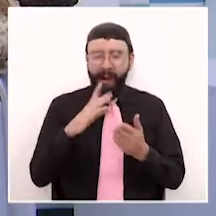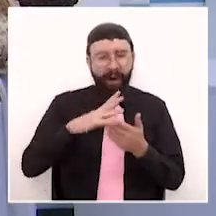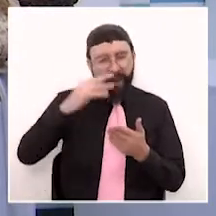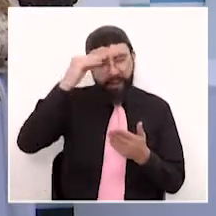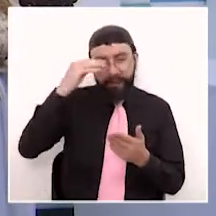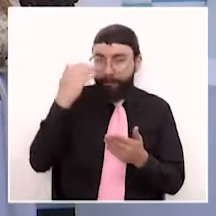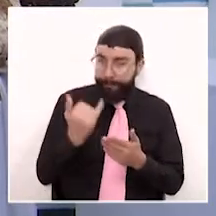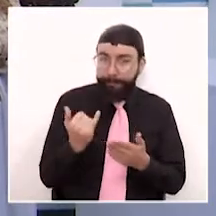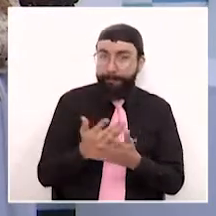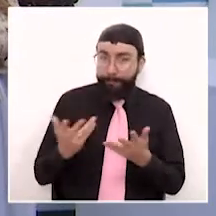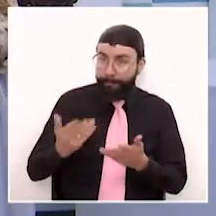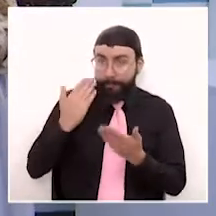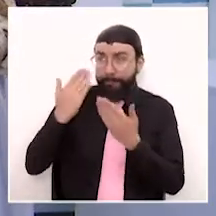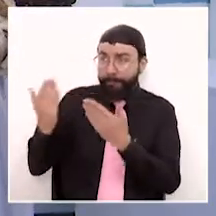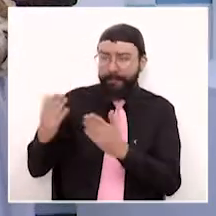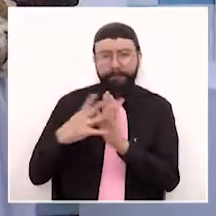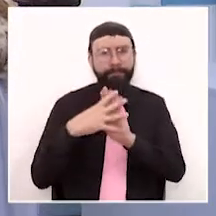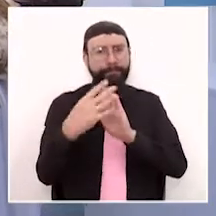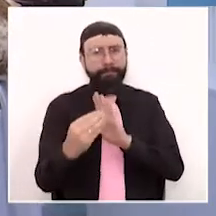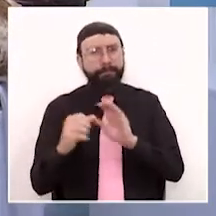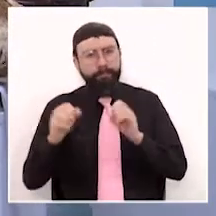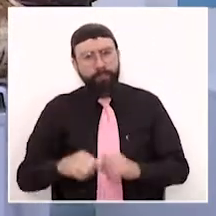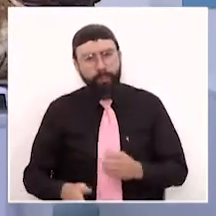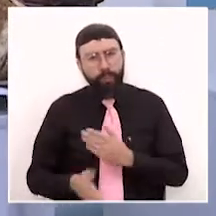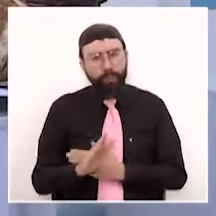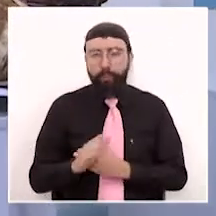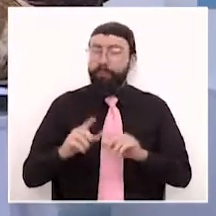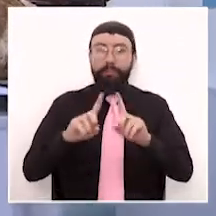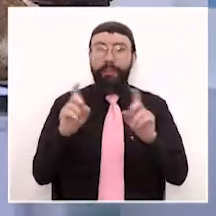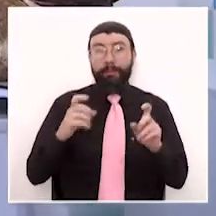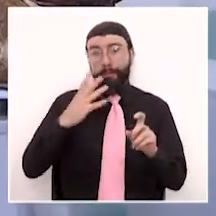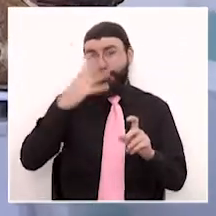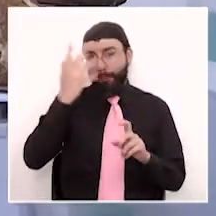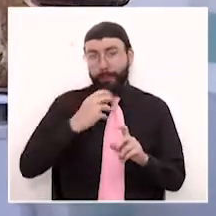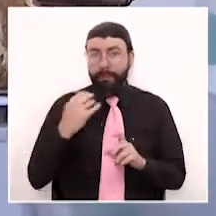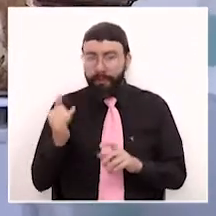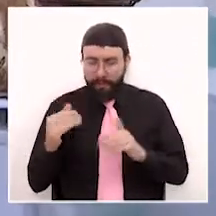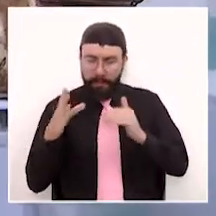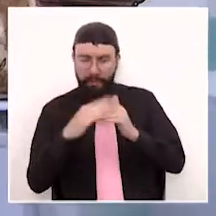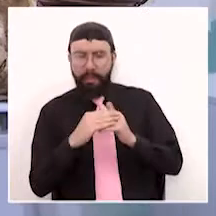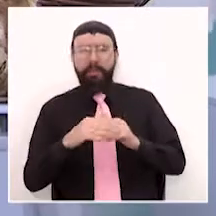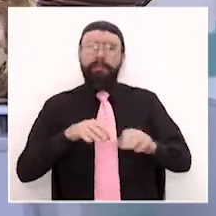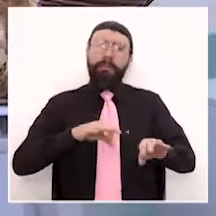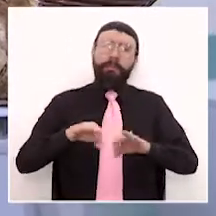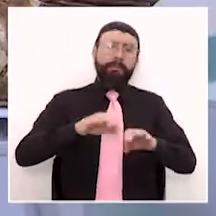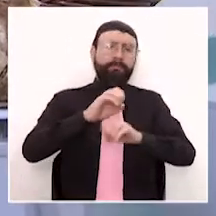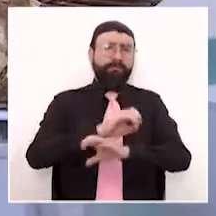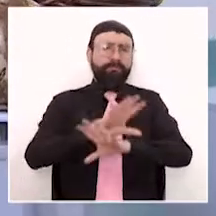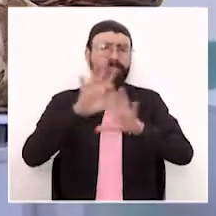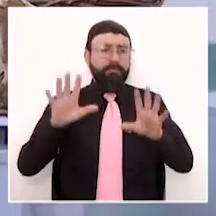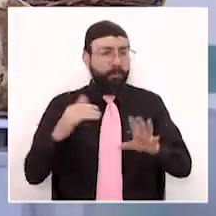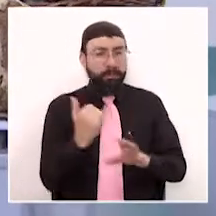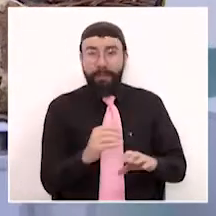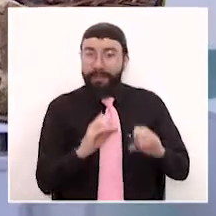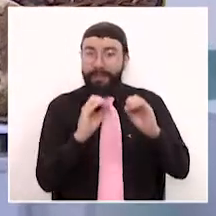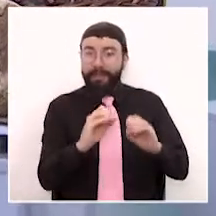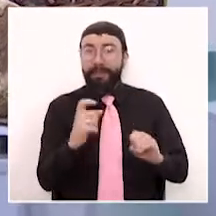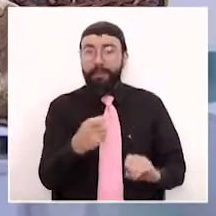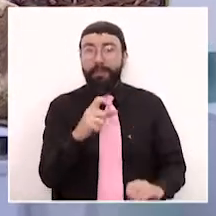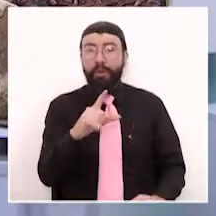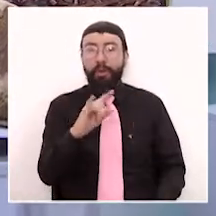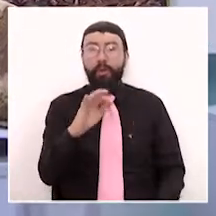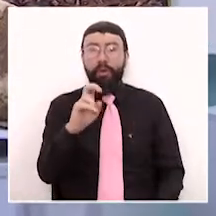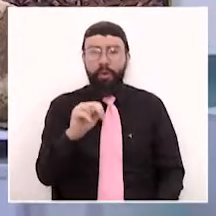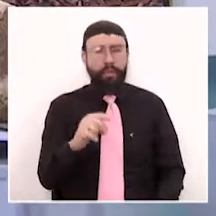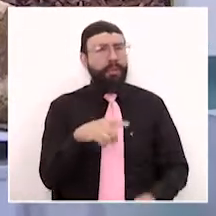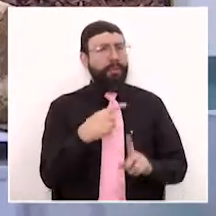preparar estos batidos para continuar hablando acerca de este hermoso alimento que es el pan sin gluten, también acerca de todos estos